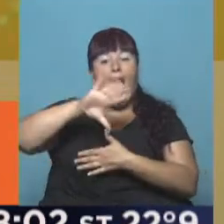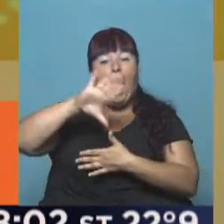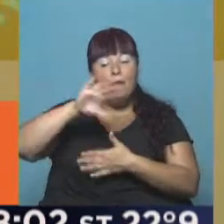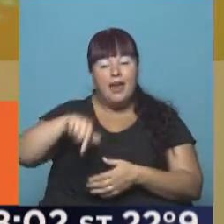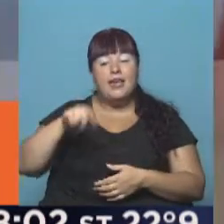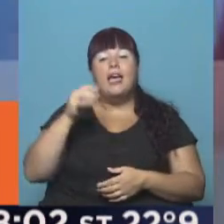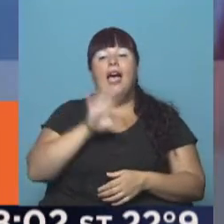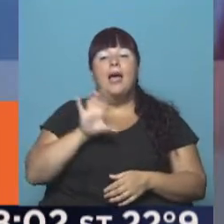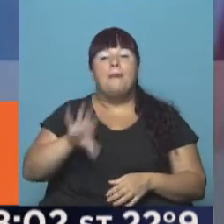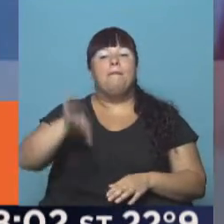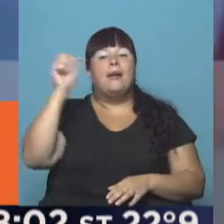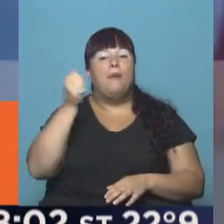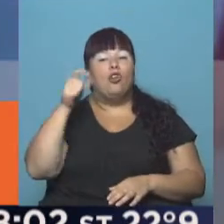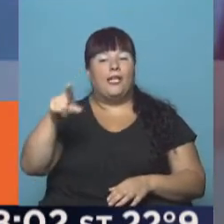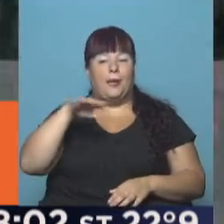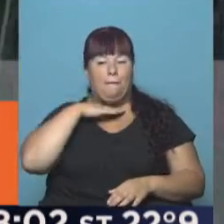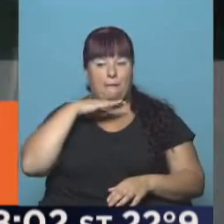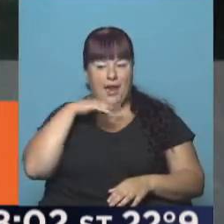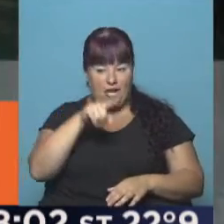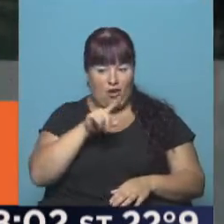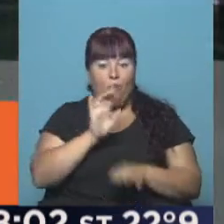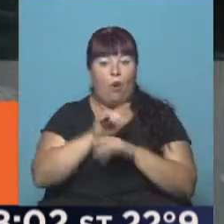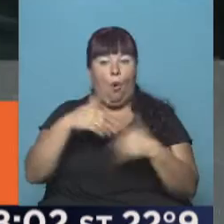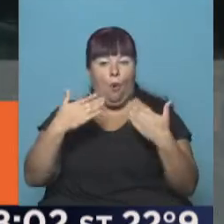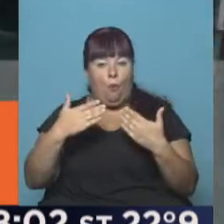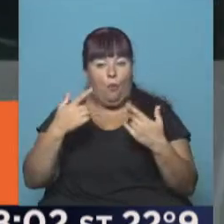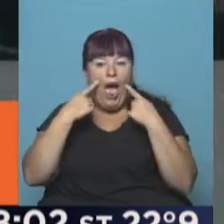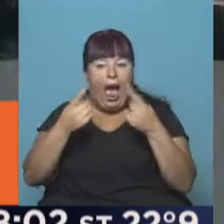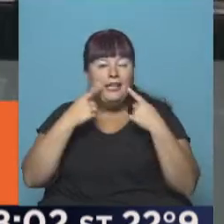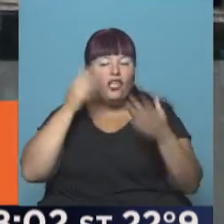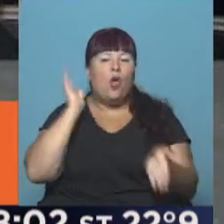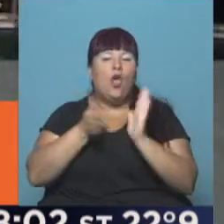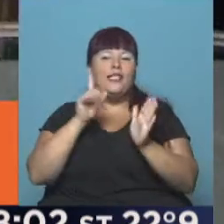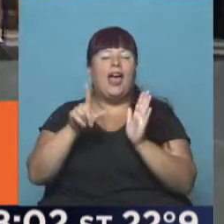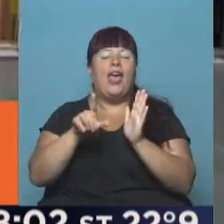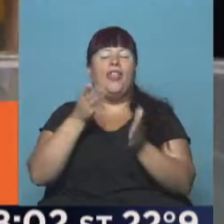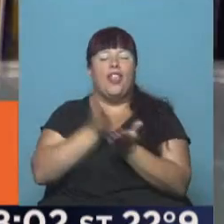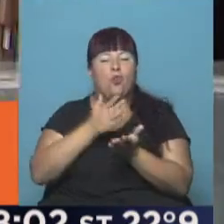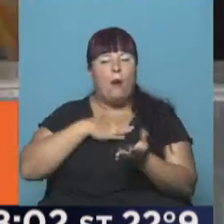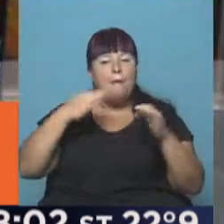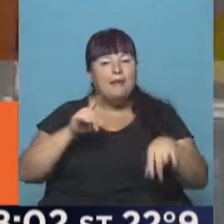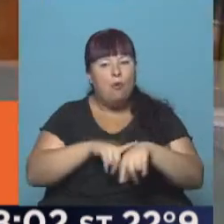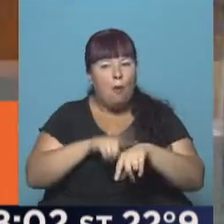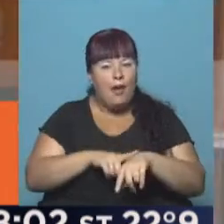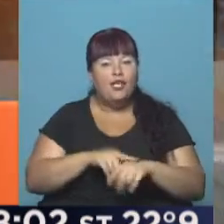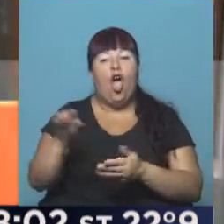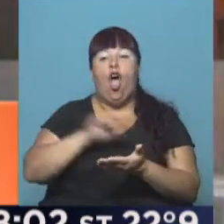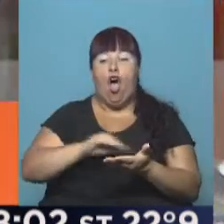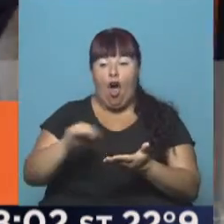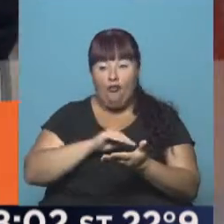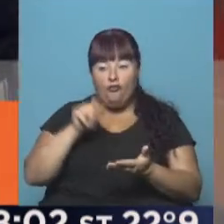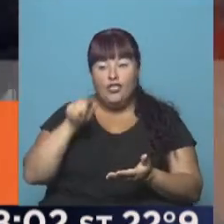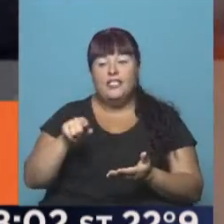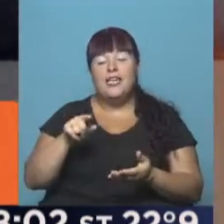la sede más importante está en México, o sea, ahora podemos atender los casos de violaciones de derechos humanos en tiempo real, y la oficina que